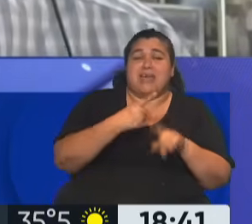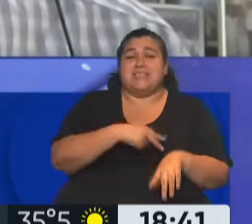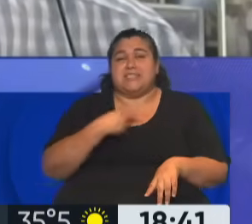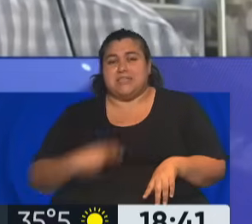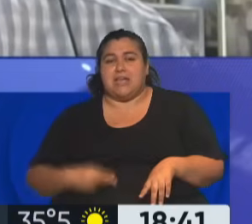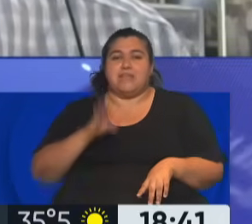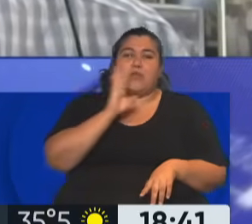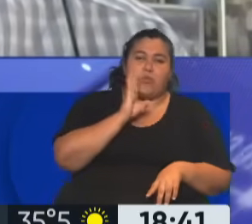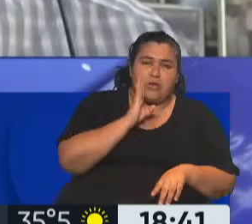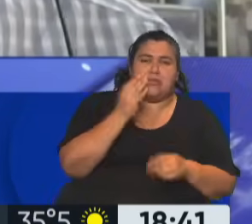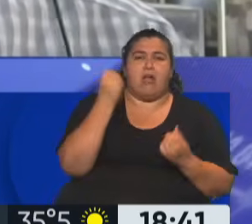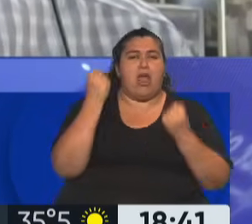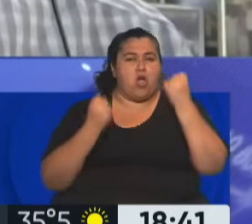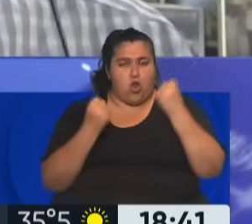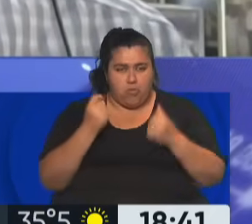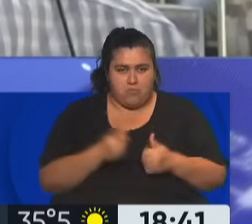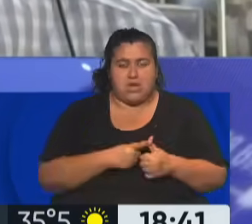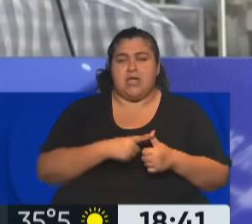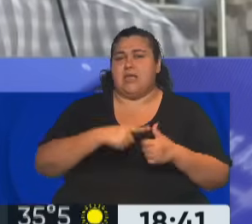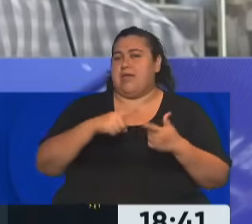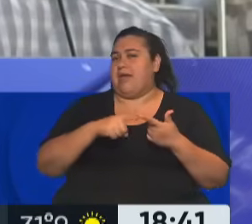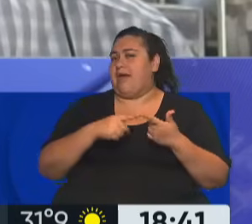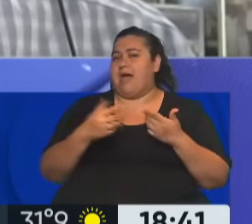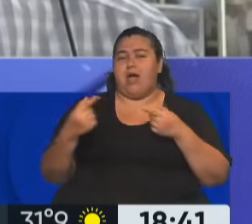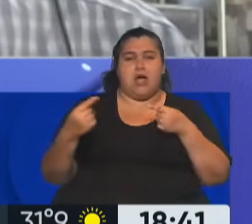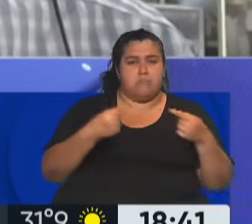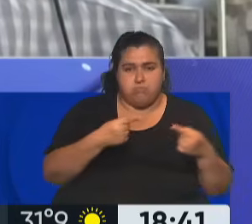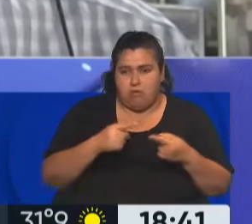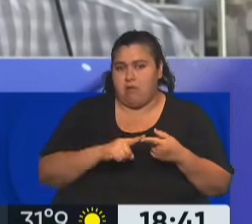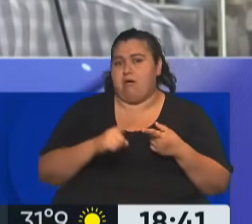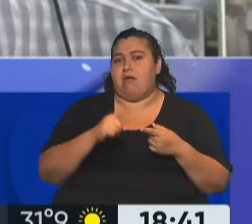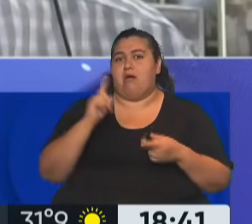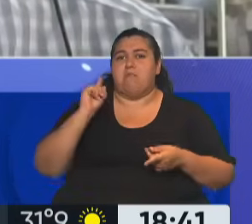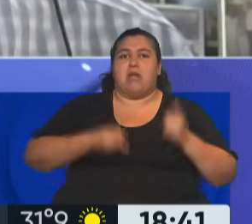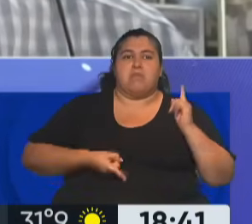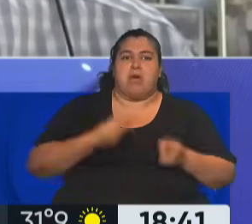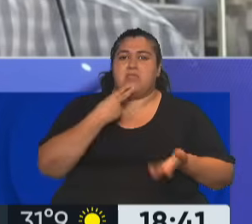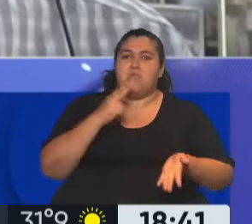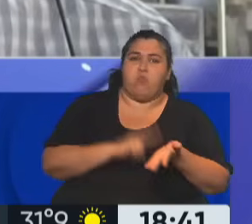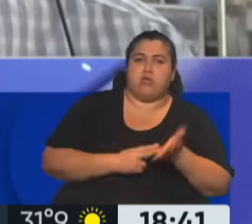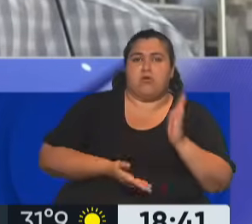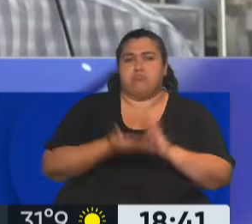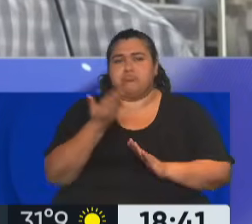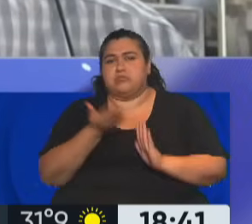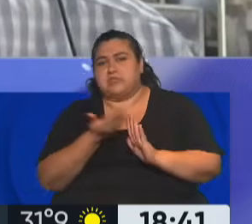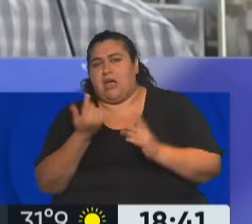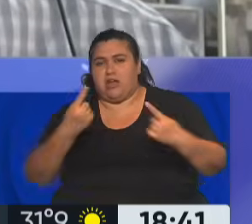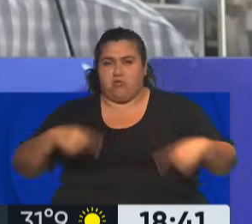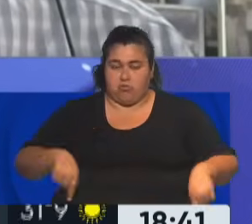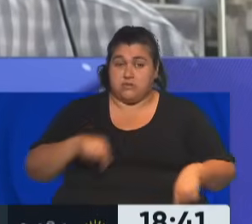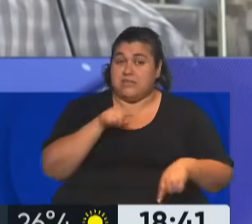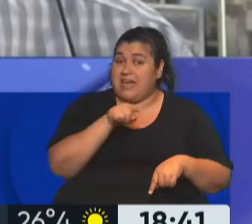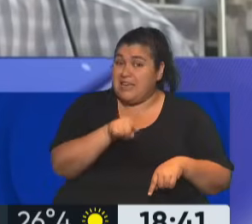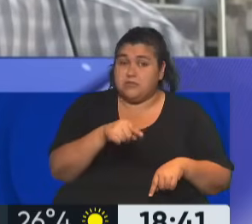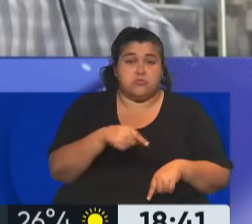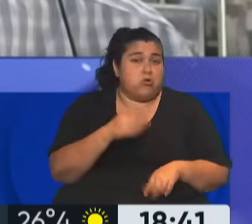Las sanciones económicas, las mutuas imposiciones arancelarias, esa tensión no desaparece. Para Estados Unidos sigue